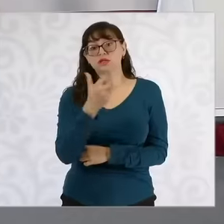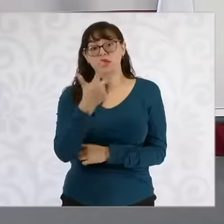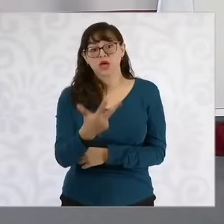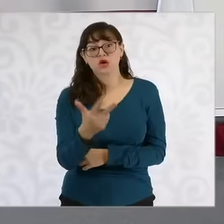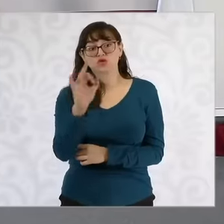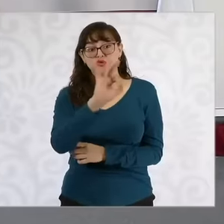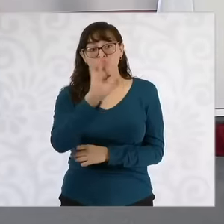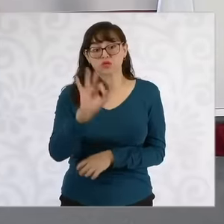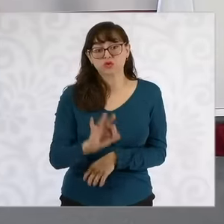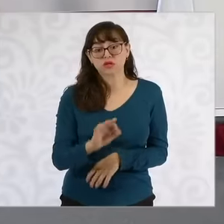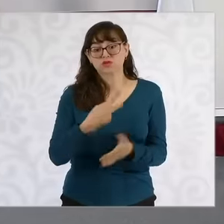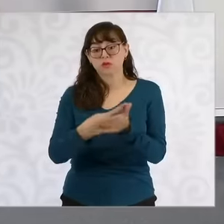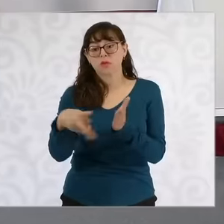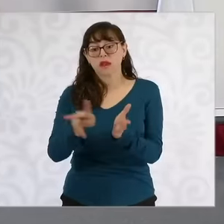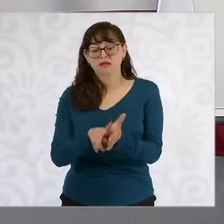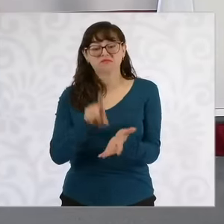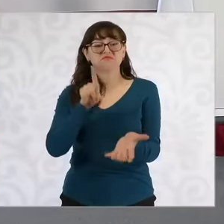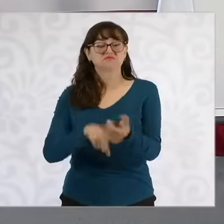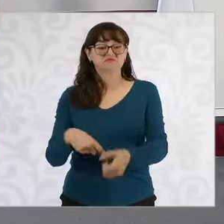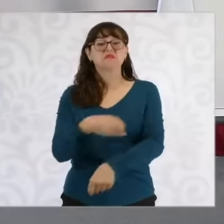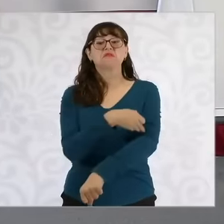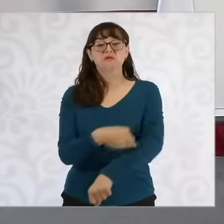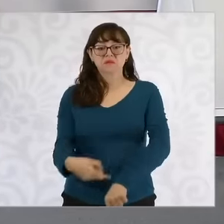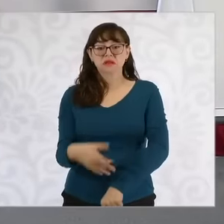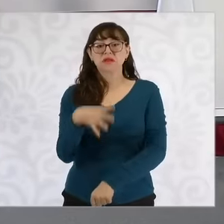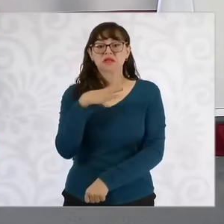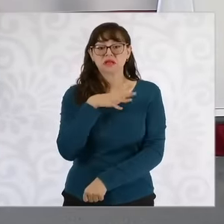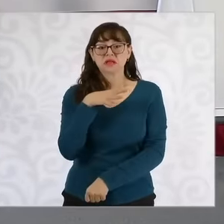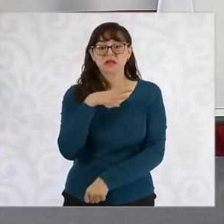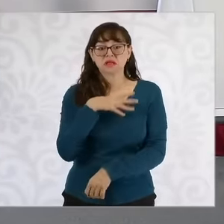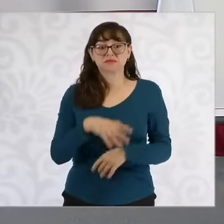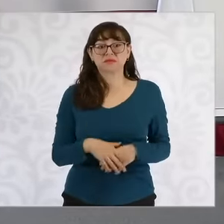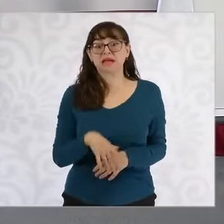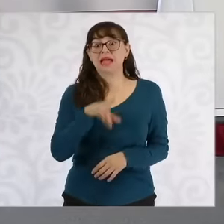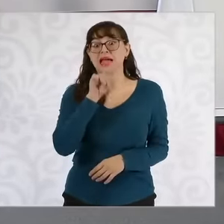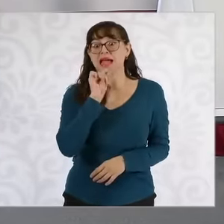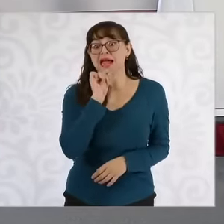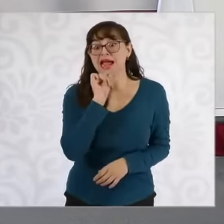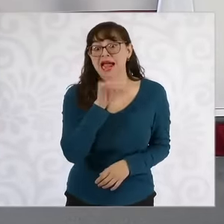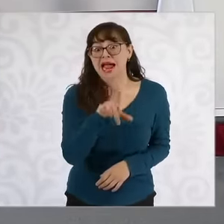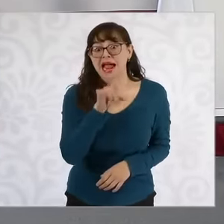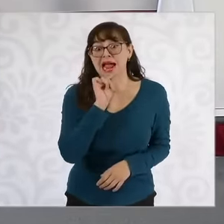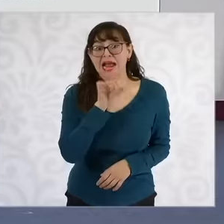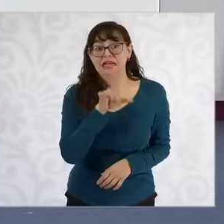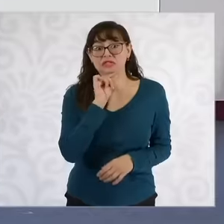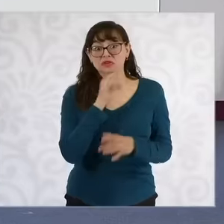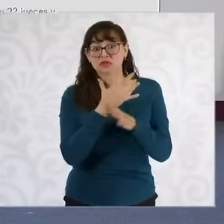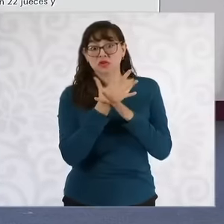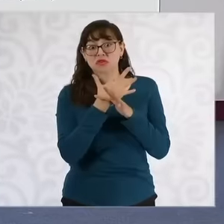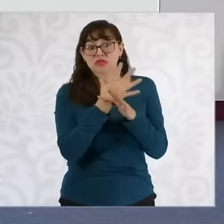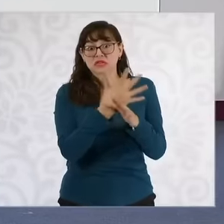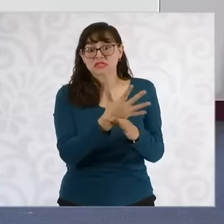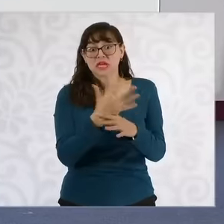68.34% del total de plazas. No, Jalisco, el virreinato de los hijos.